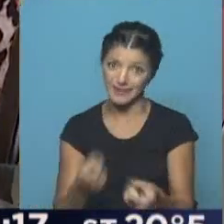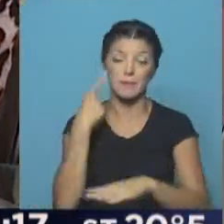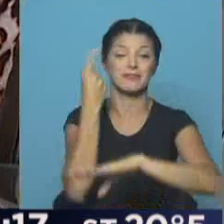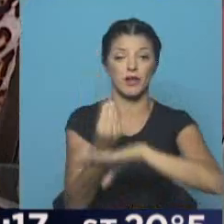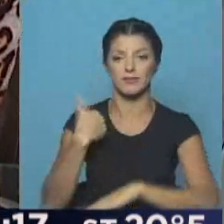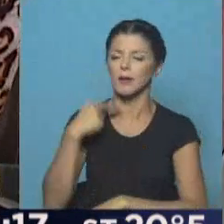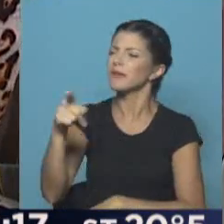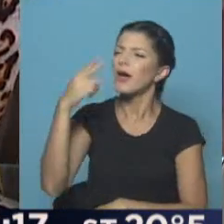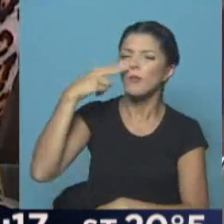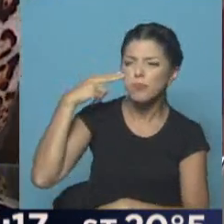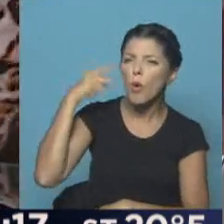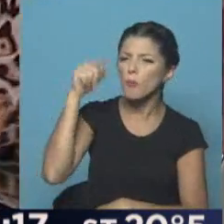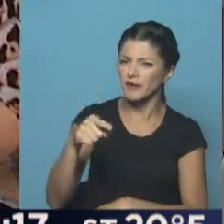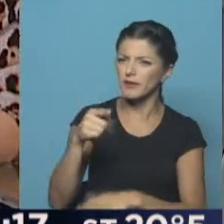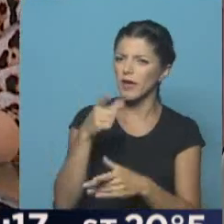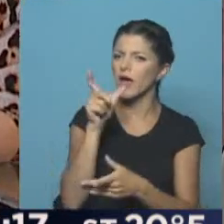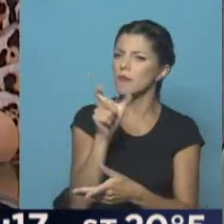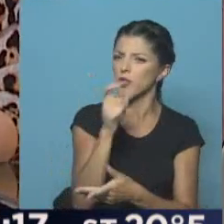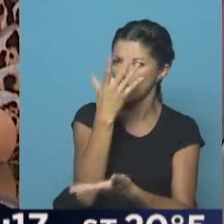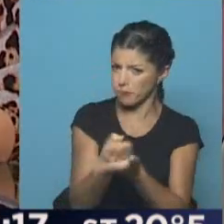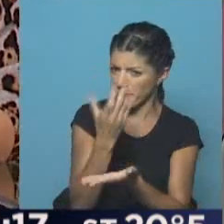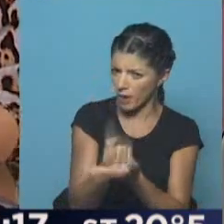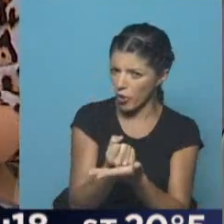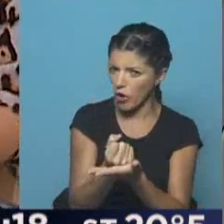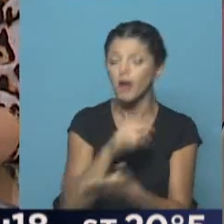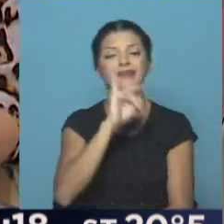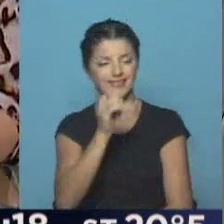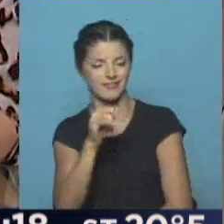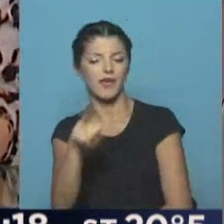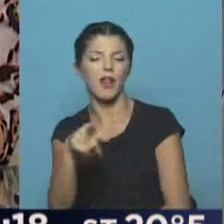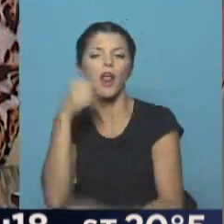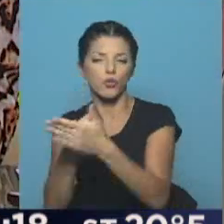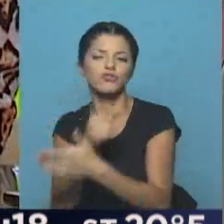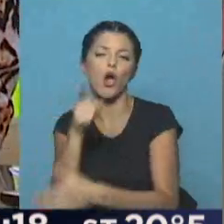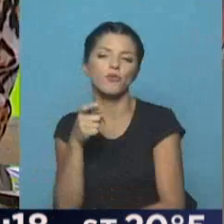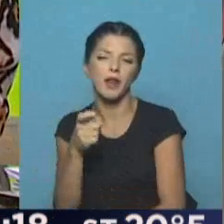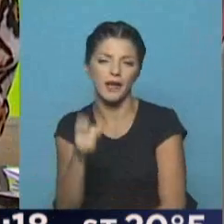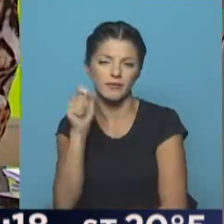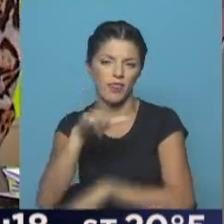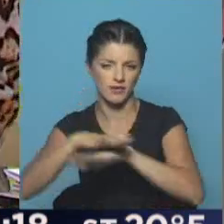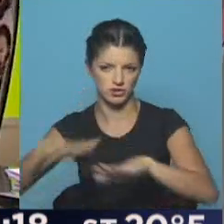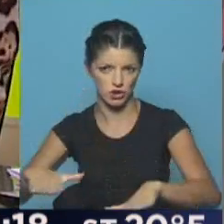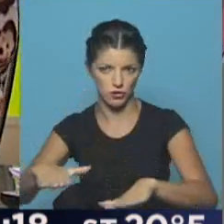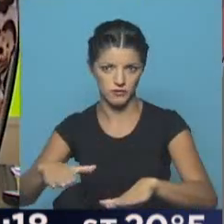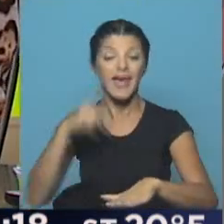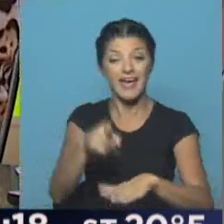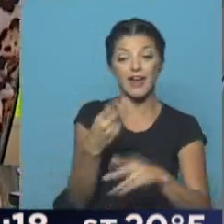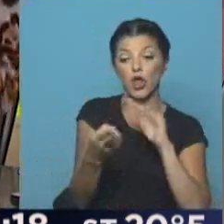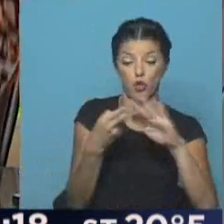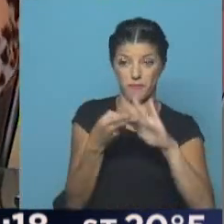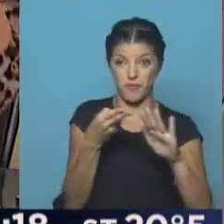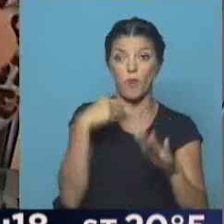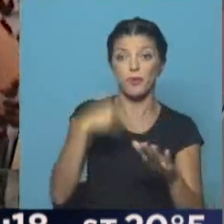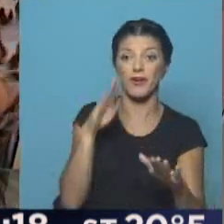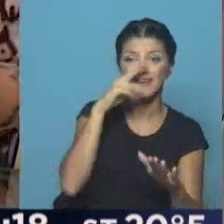porque grabó un spot para esta fundación. Exactamente, ¿no? Grabó un spot contra, en la lucha contra el cáncer infantil, donde él se pinta los 2 dedos de negro